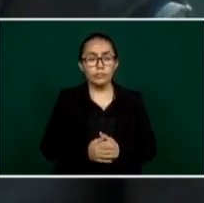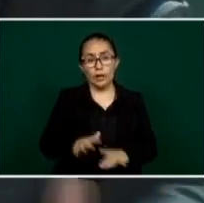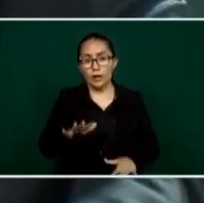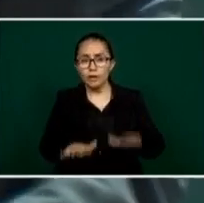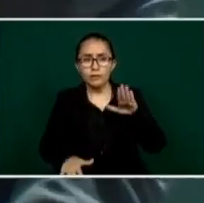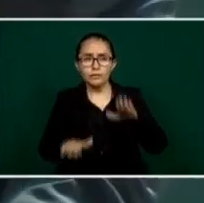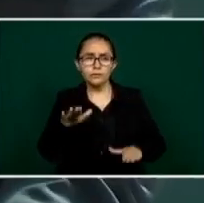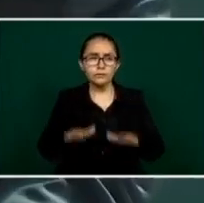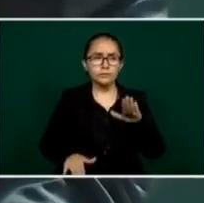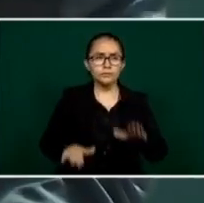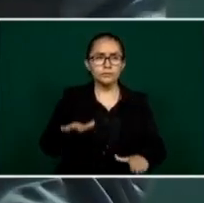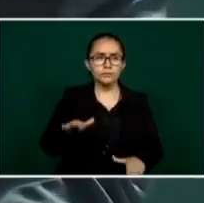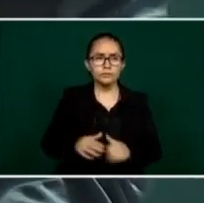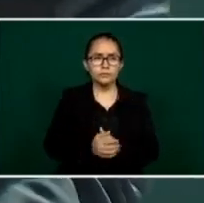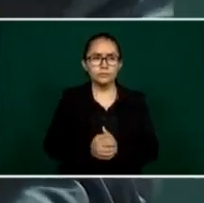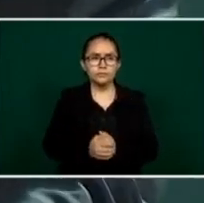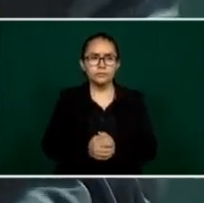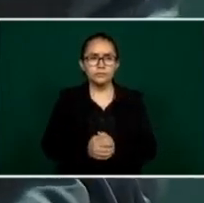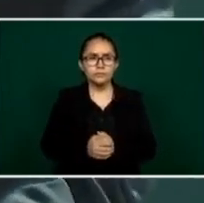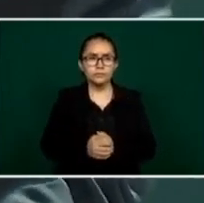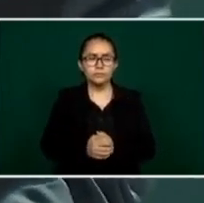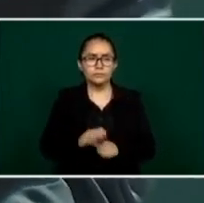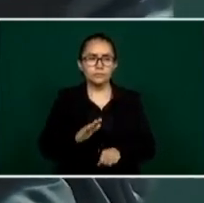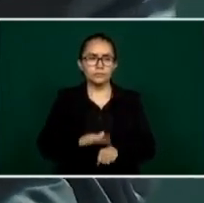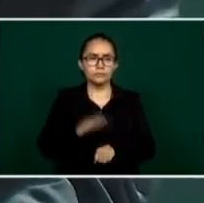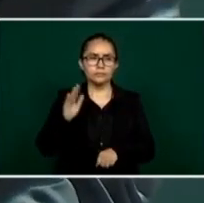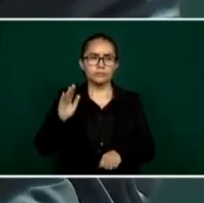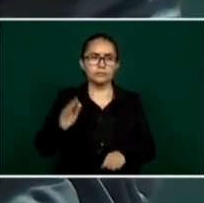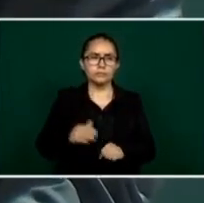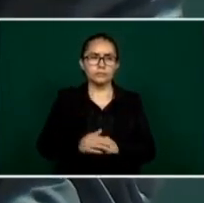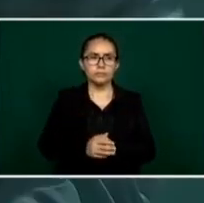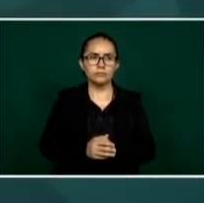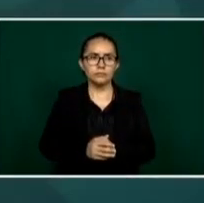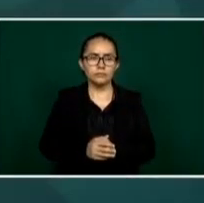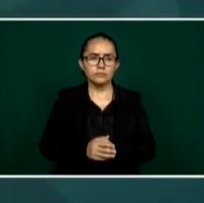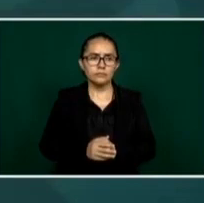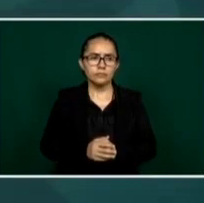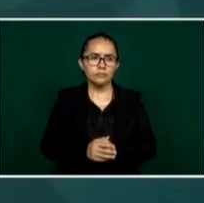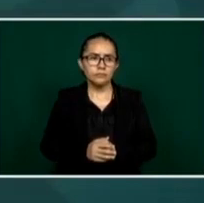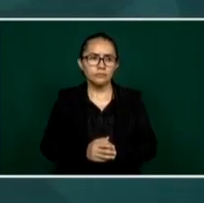veces en manos de la delincuencia.